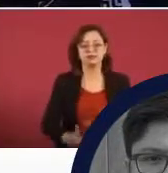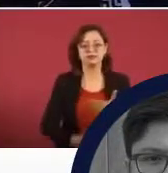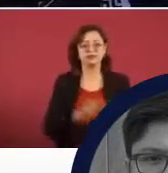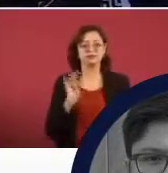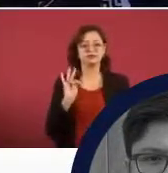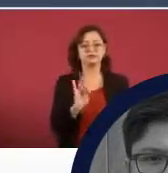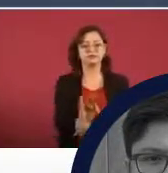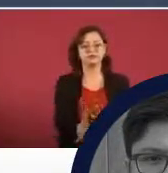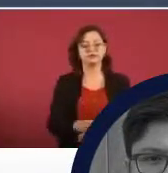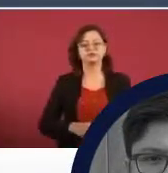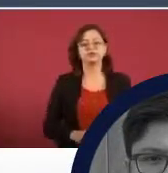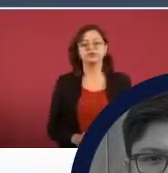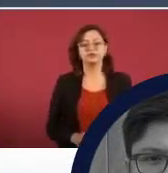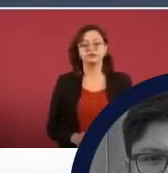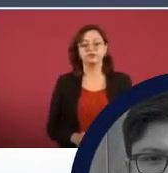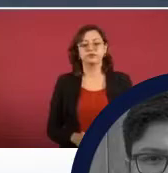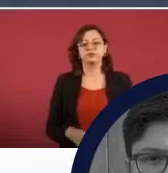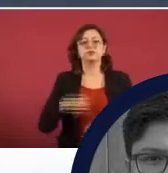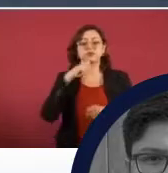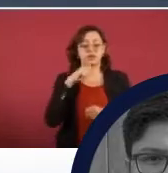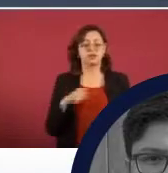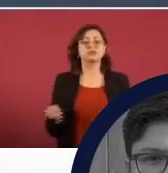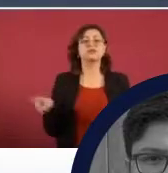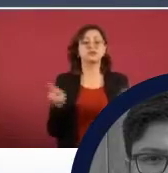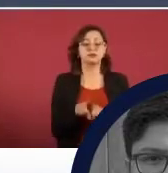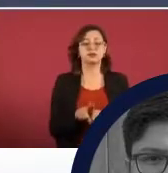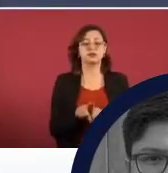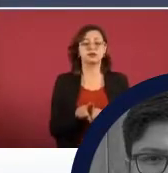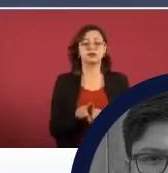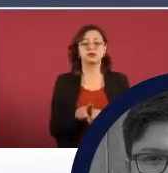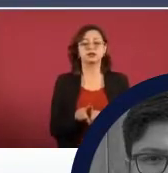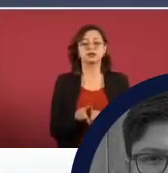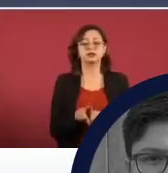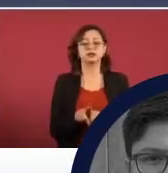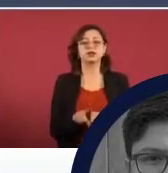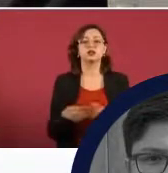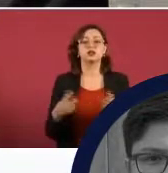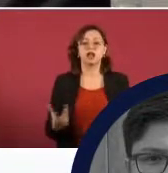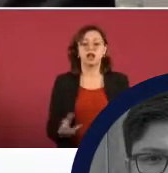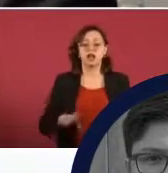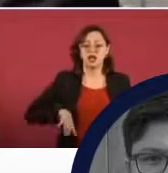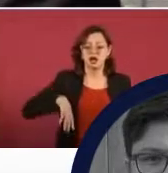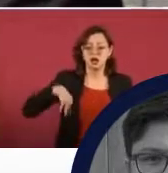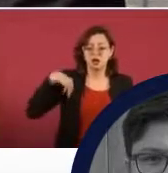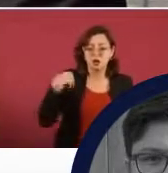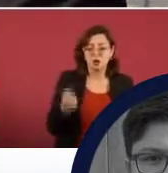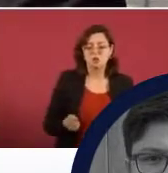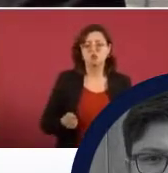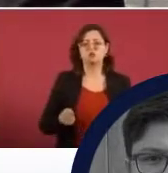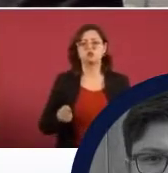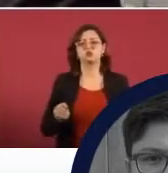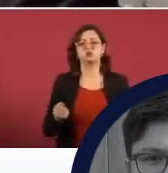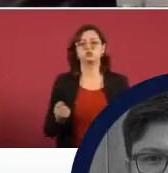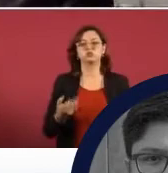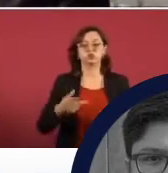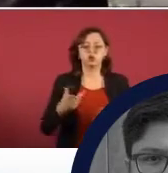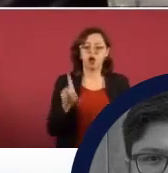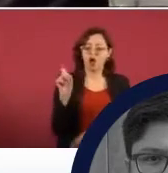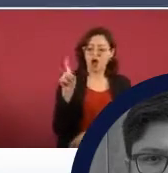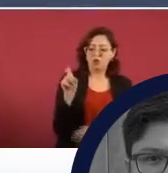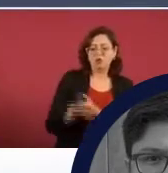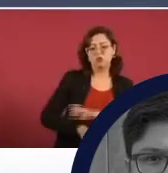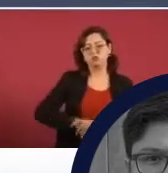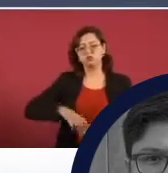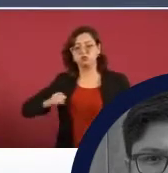la violencia. Y creo que tenemos que ir viéndolo con lupa cada vez más. Fernando Escalante publicaba